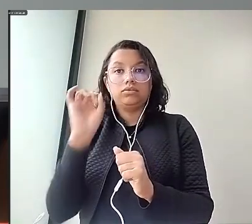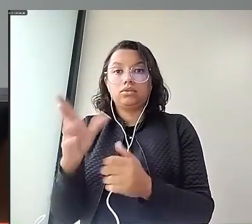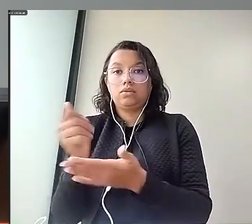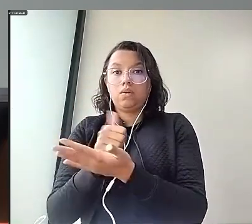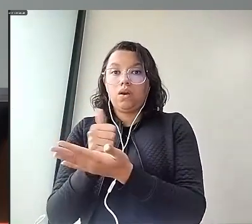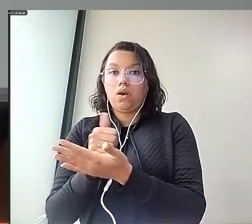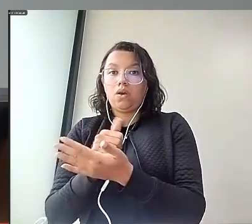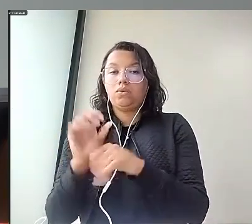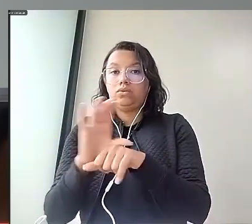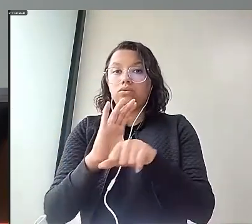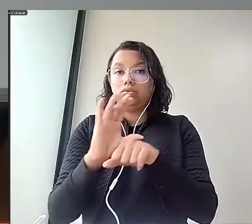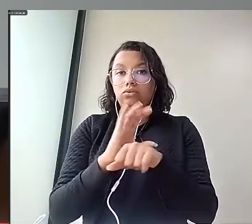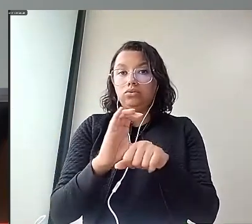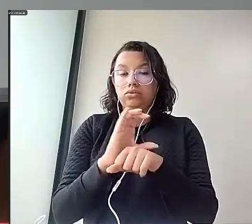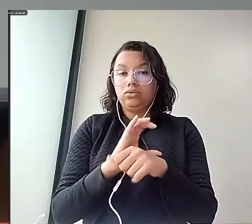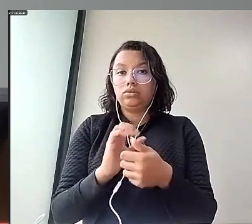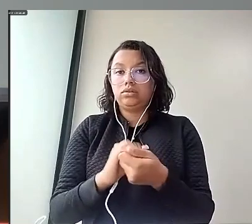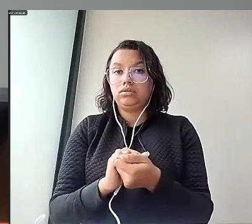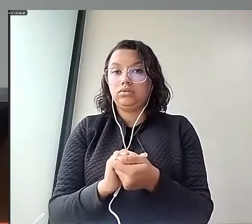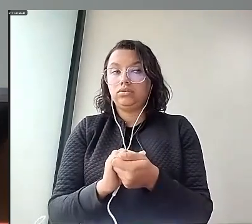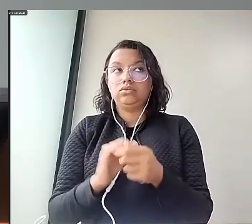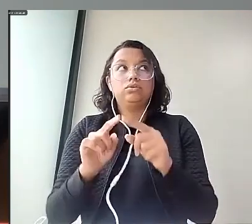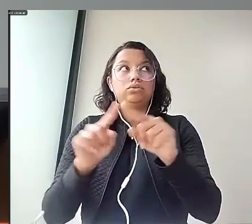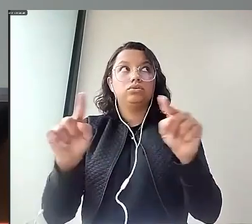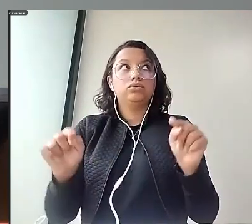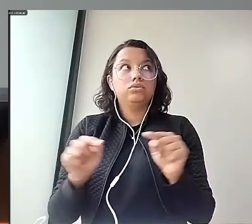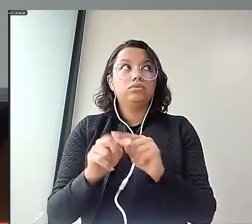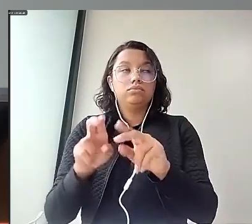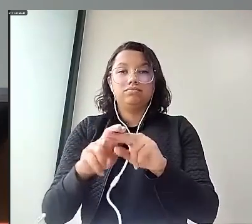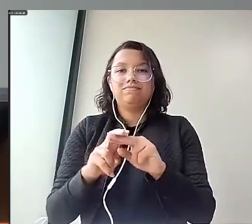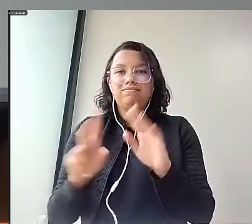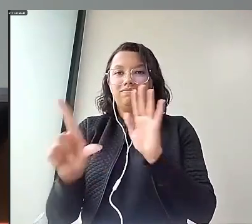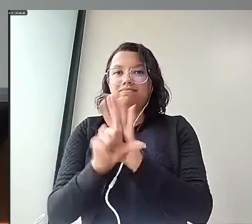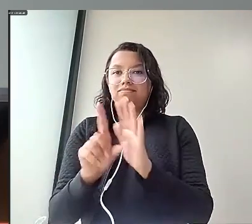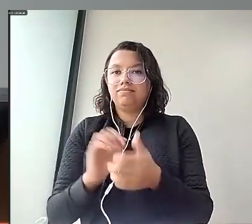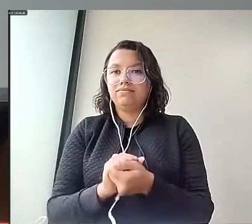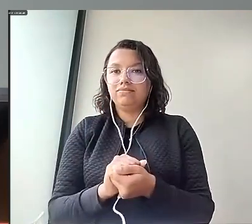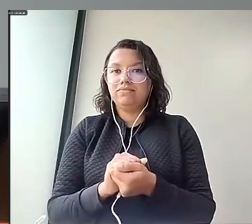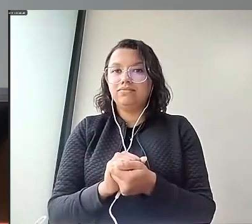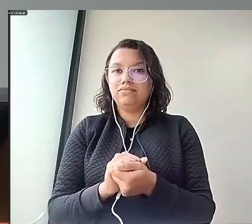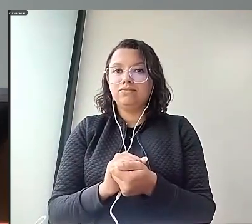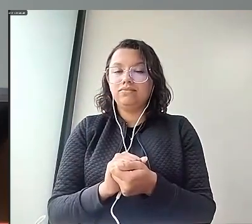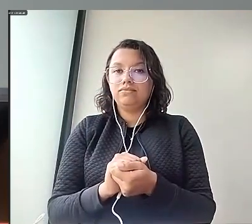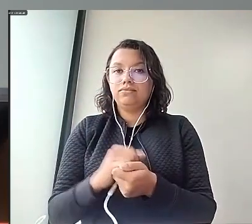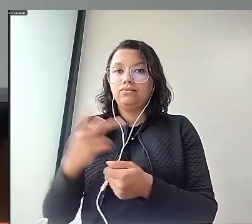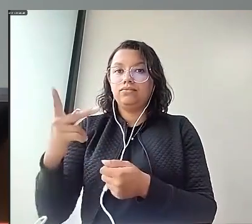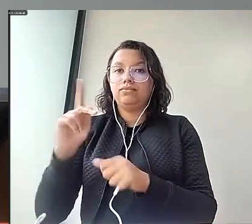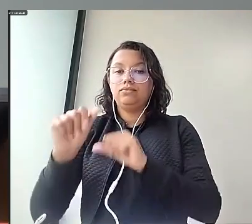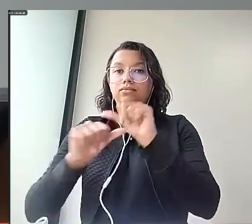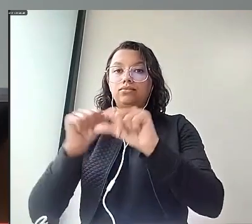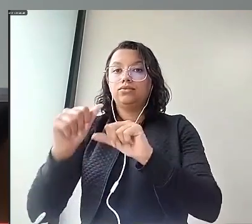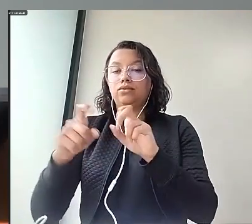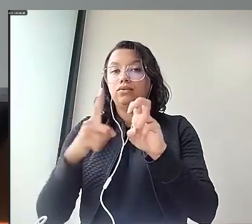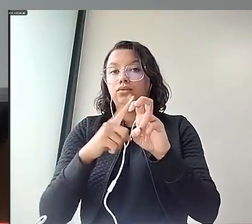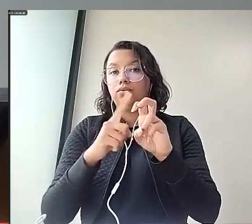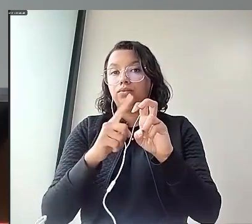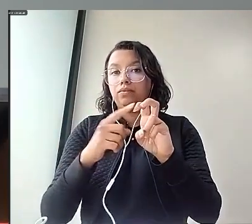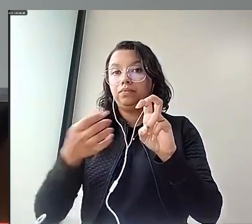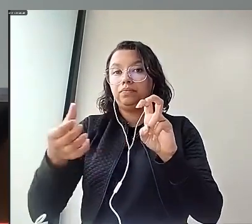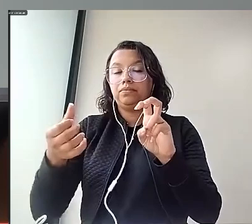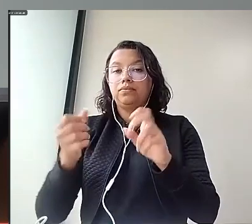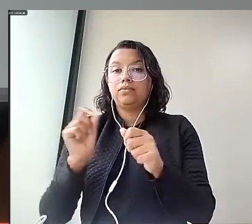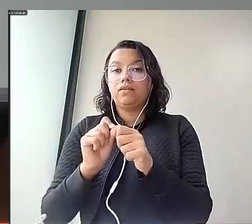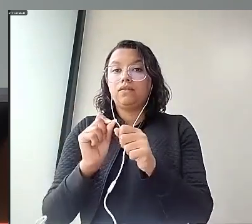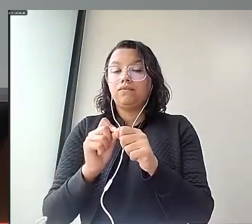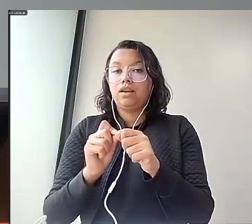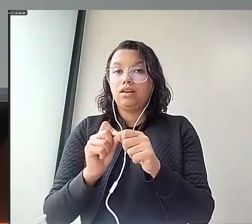constitucionalidad jurisdiccional de las leyes. Eso cambió con la Quinta República. Se estableció un parlamento